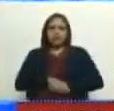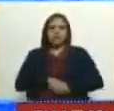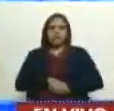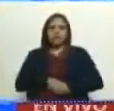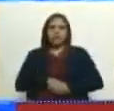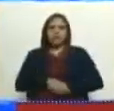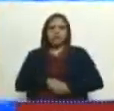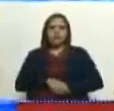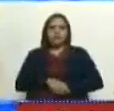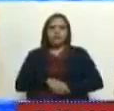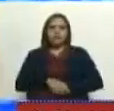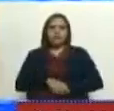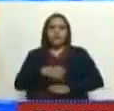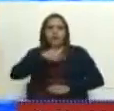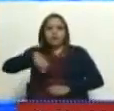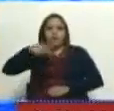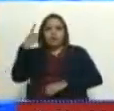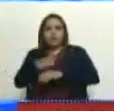y hacia allá debemos de ir.